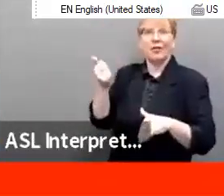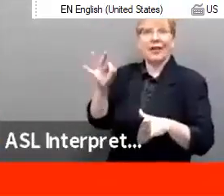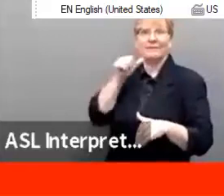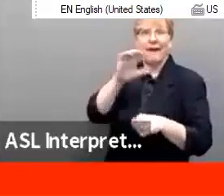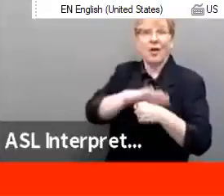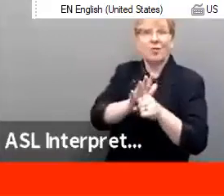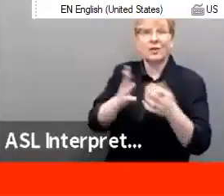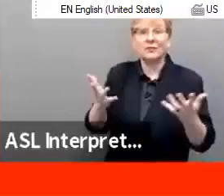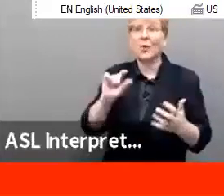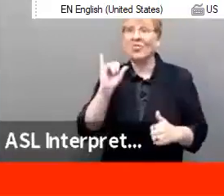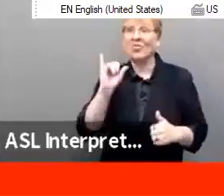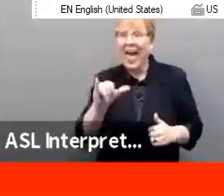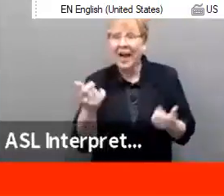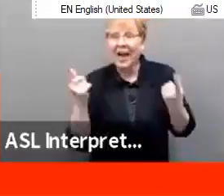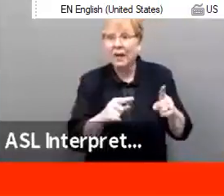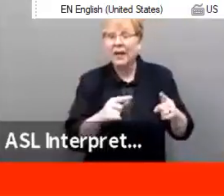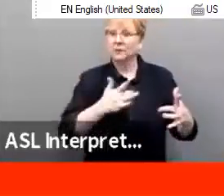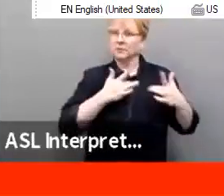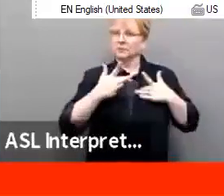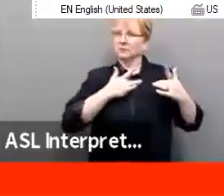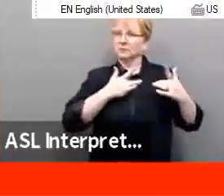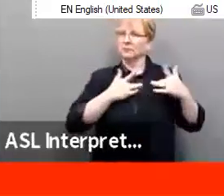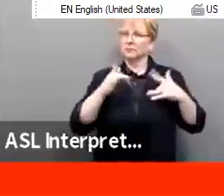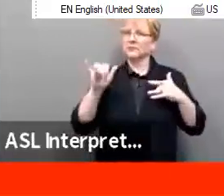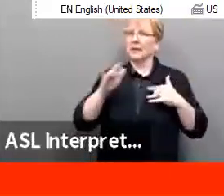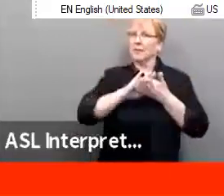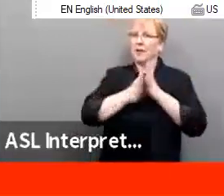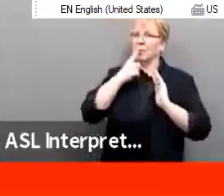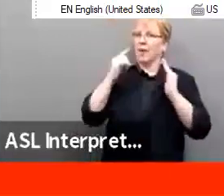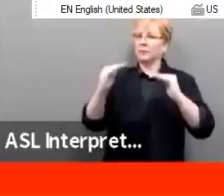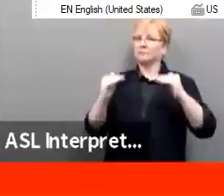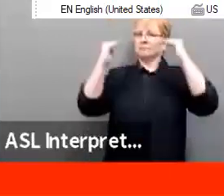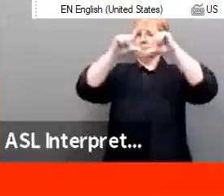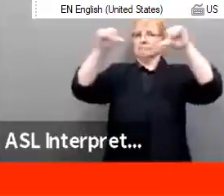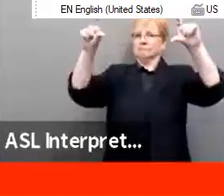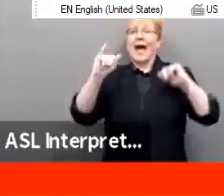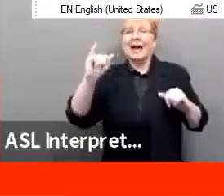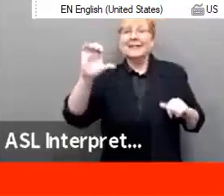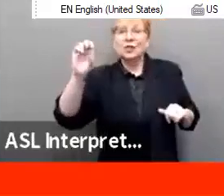gobernadora decía. Si tu hospital está lleno y tienes un ataque al corazón o